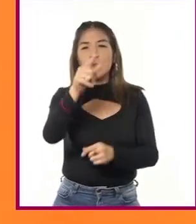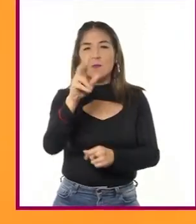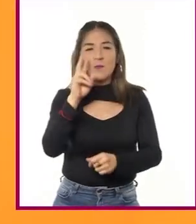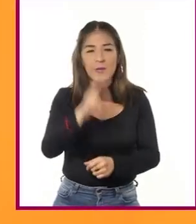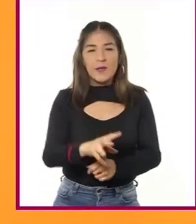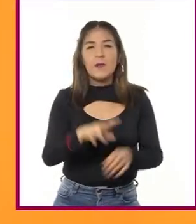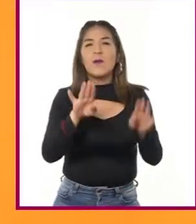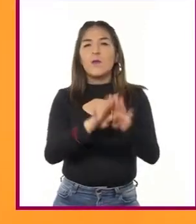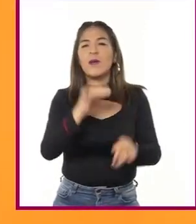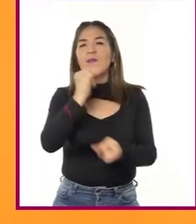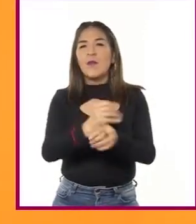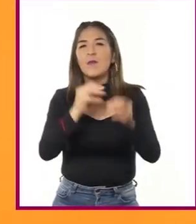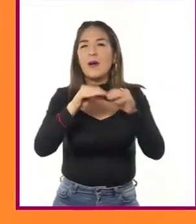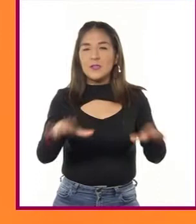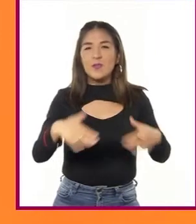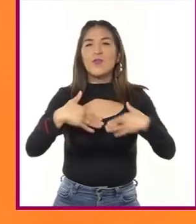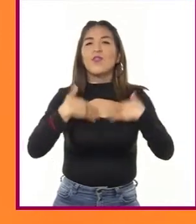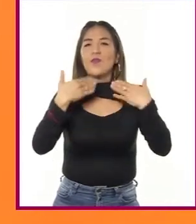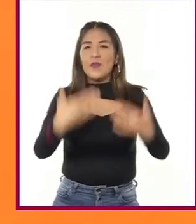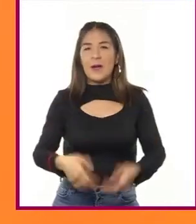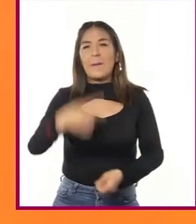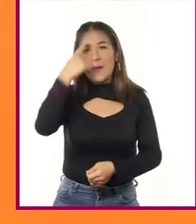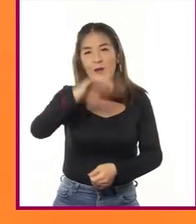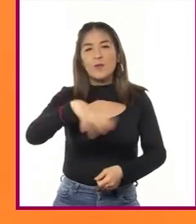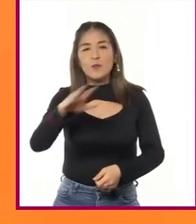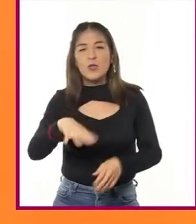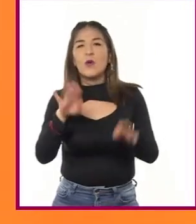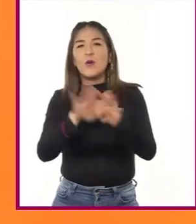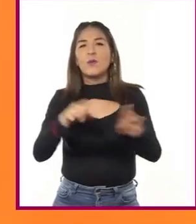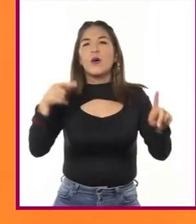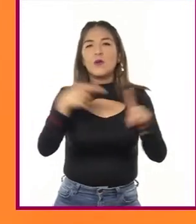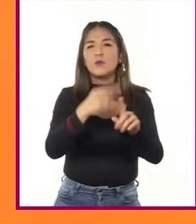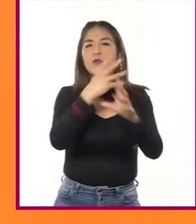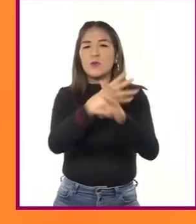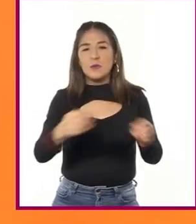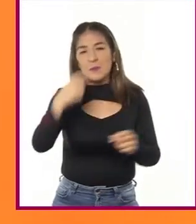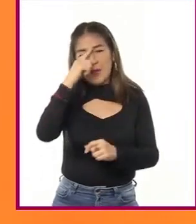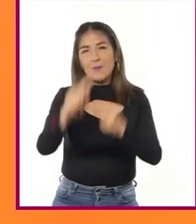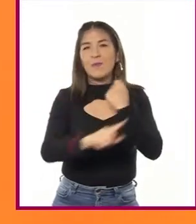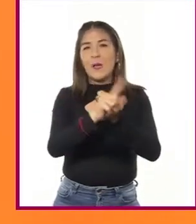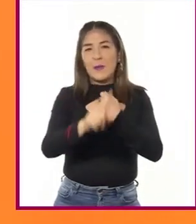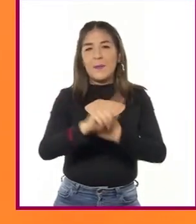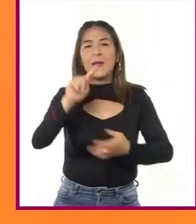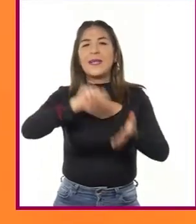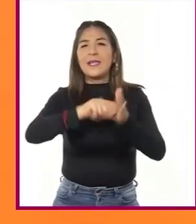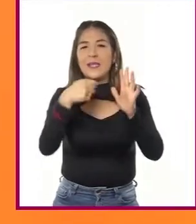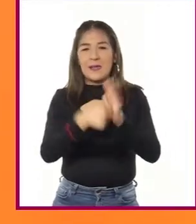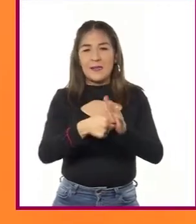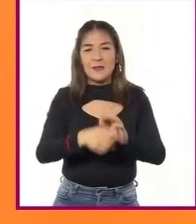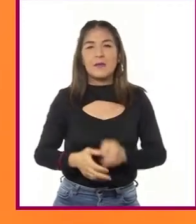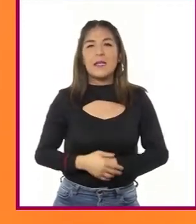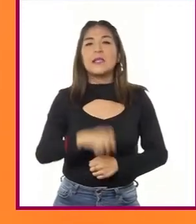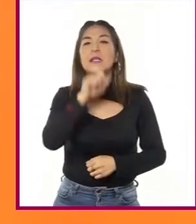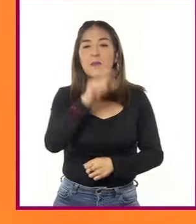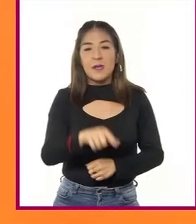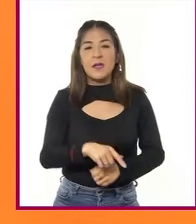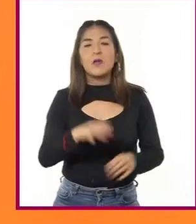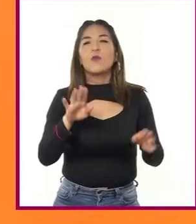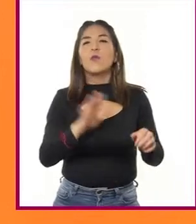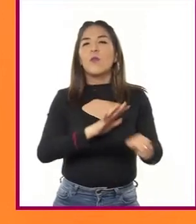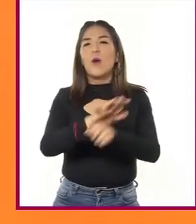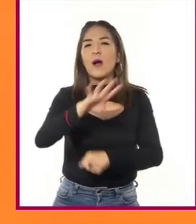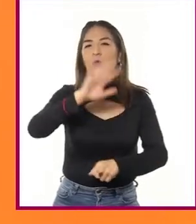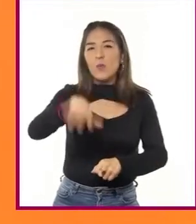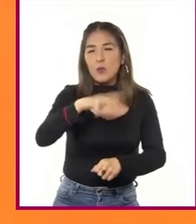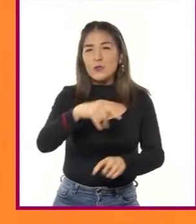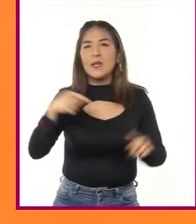Identificaremos fuentes confiables para la búsqueda de alternativas de solución al problema técnico. Plantearemos estrategias de